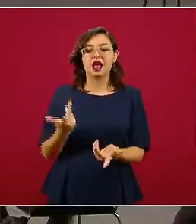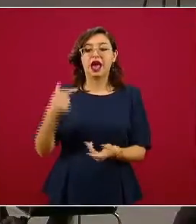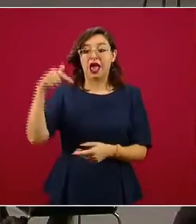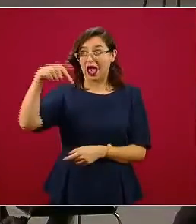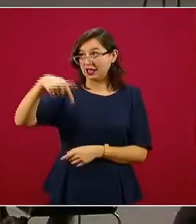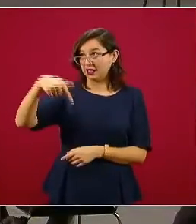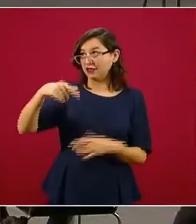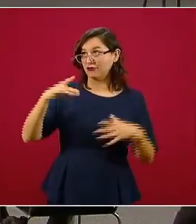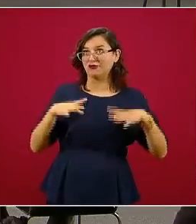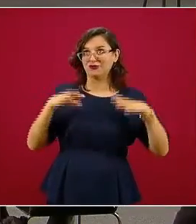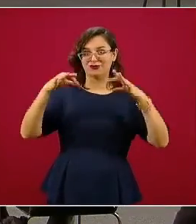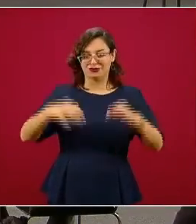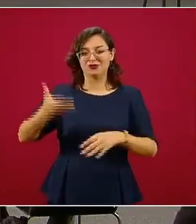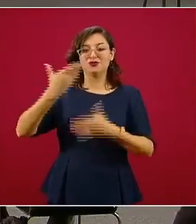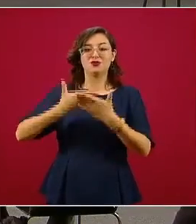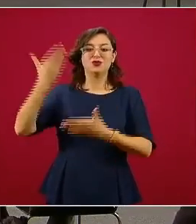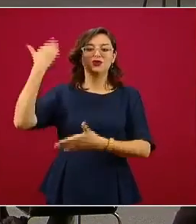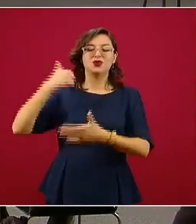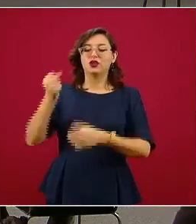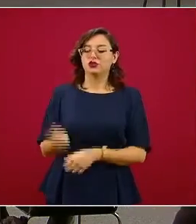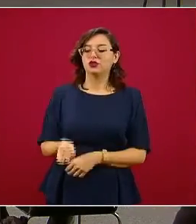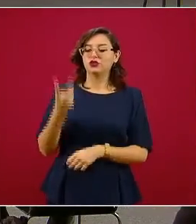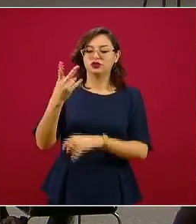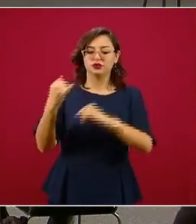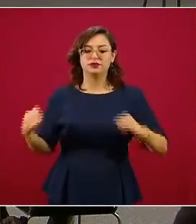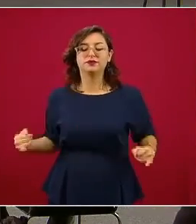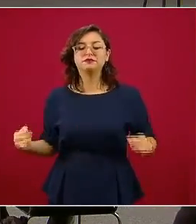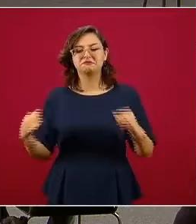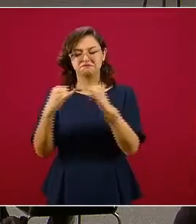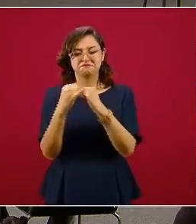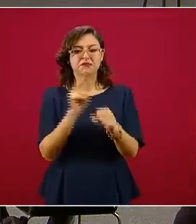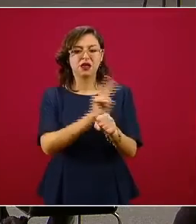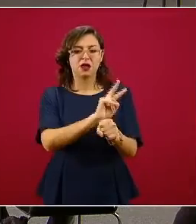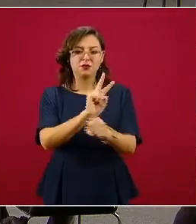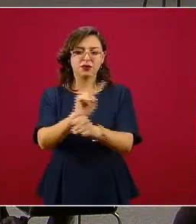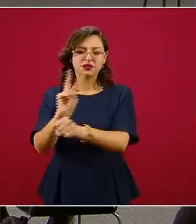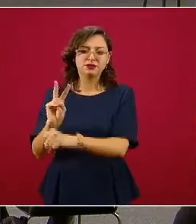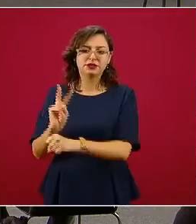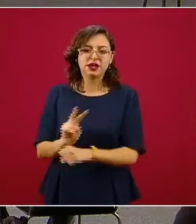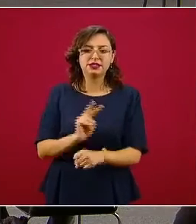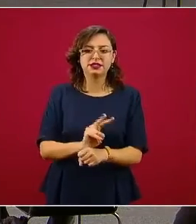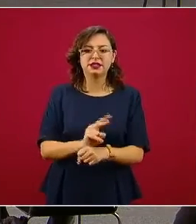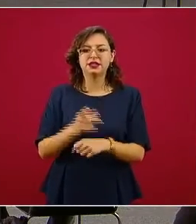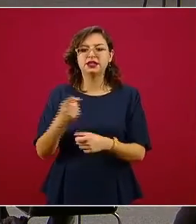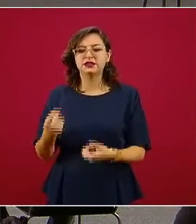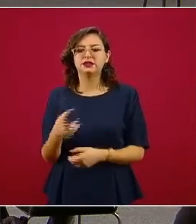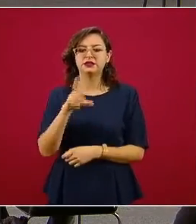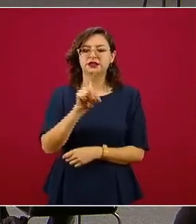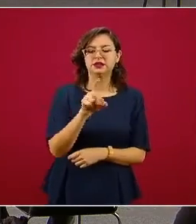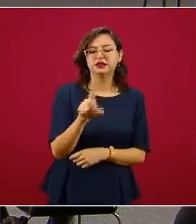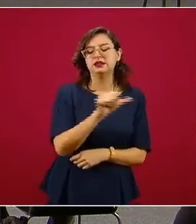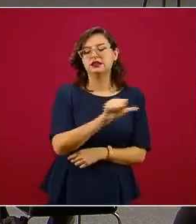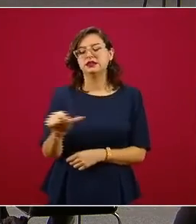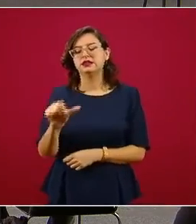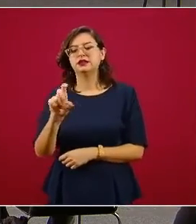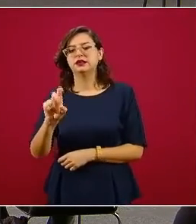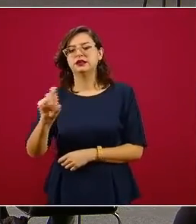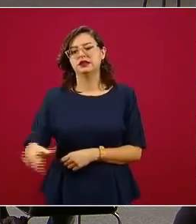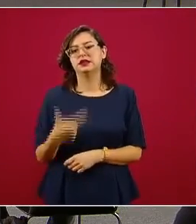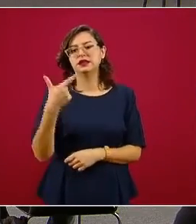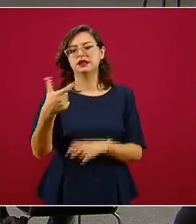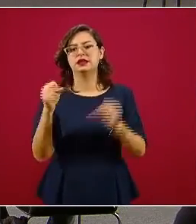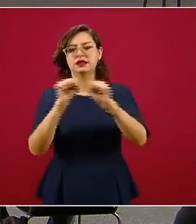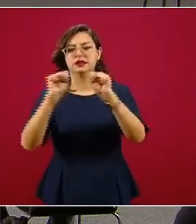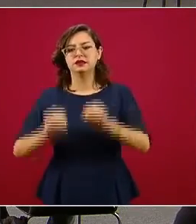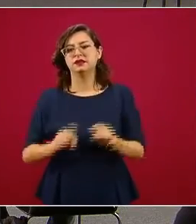este palacio. Estas dos instituciones nos han dado un pronóstico, la siguiente por favor, de entre 30 y 37 sistemas que se